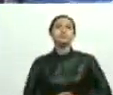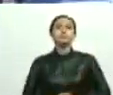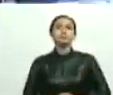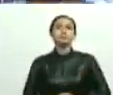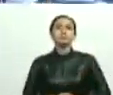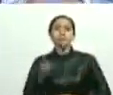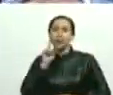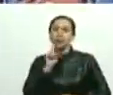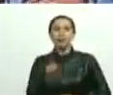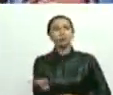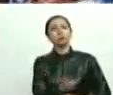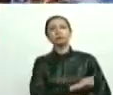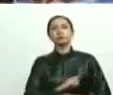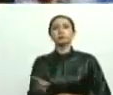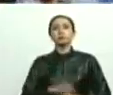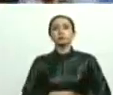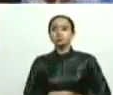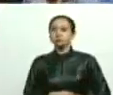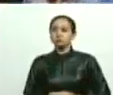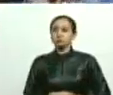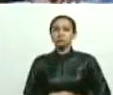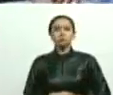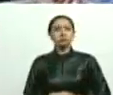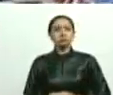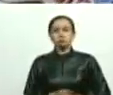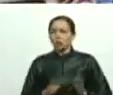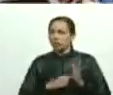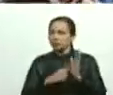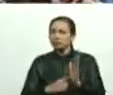demagogia, no falsas ofertas.